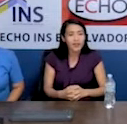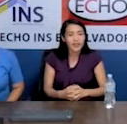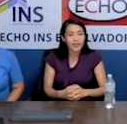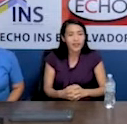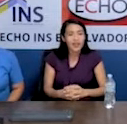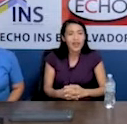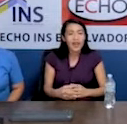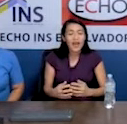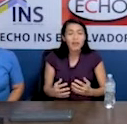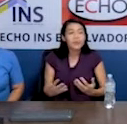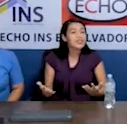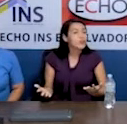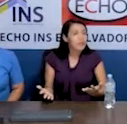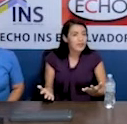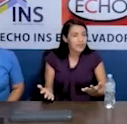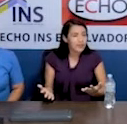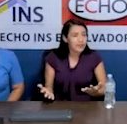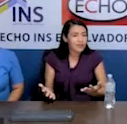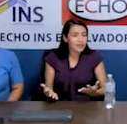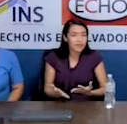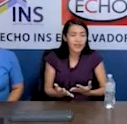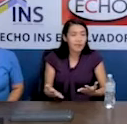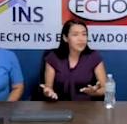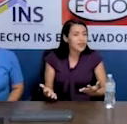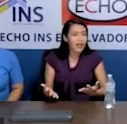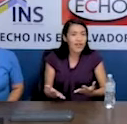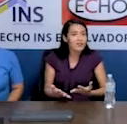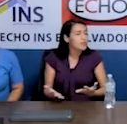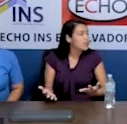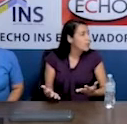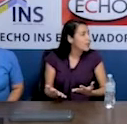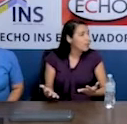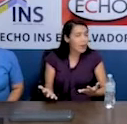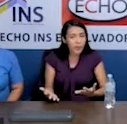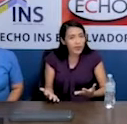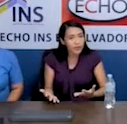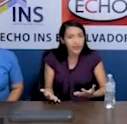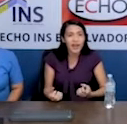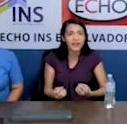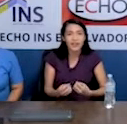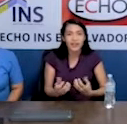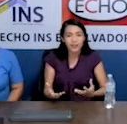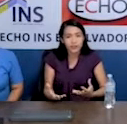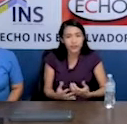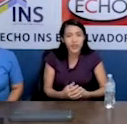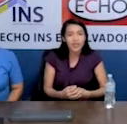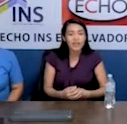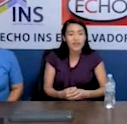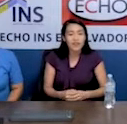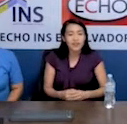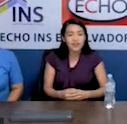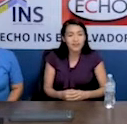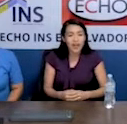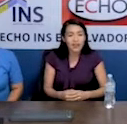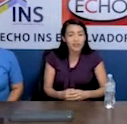un lugar donde hay muchas sorpresas. Llegamos a trabajar y no sabemos qué nos vamos a encontrar, qué casos